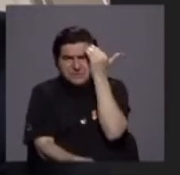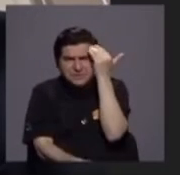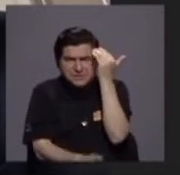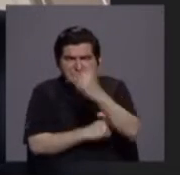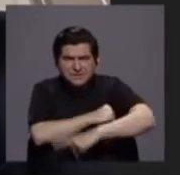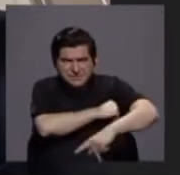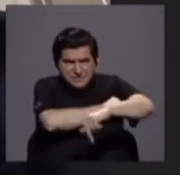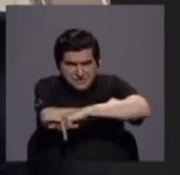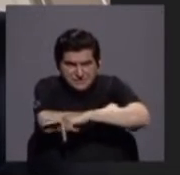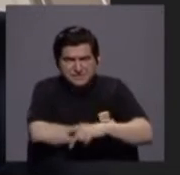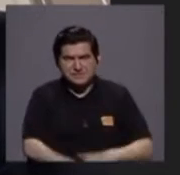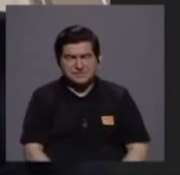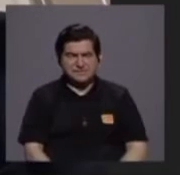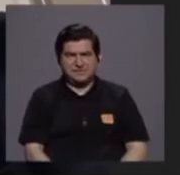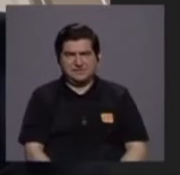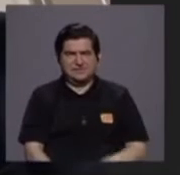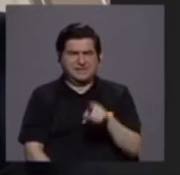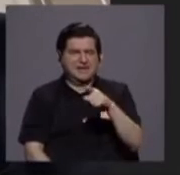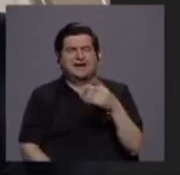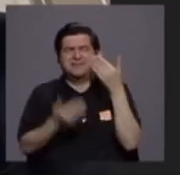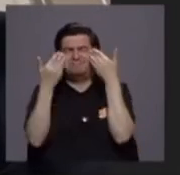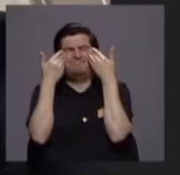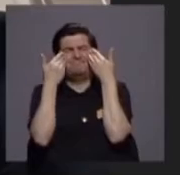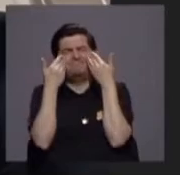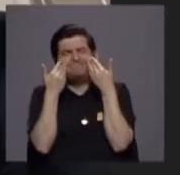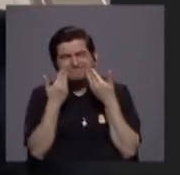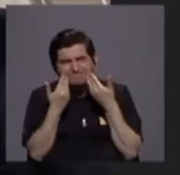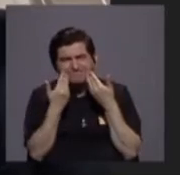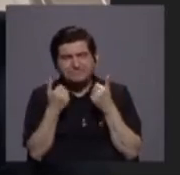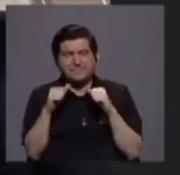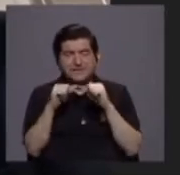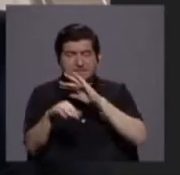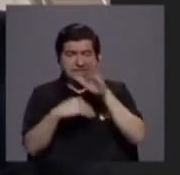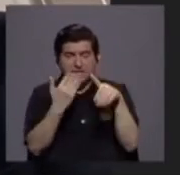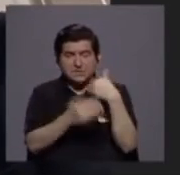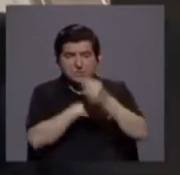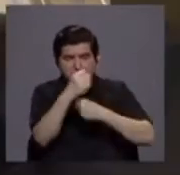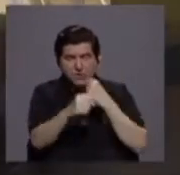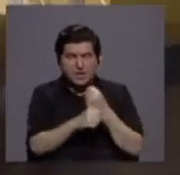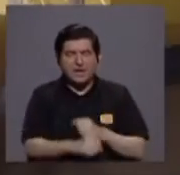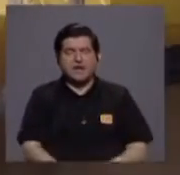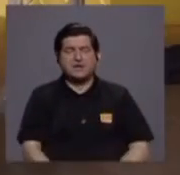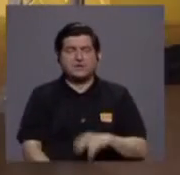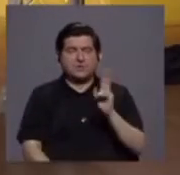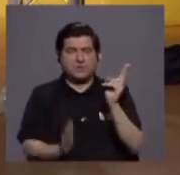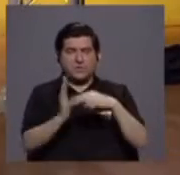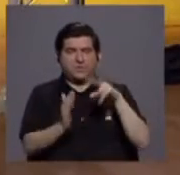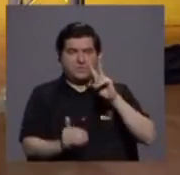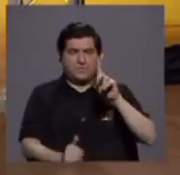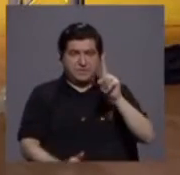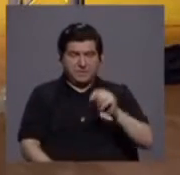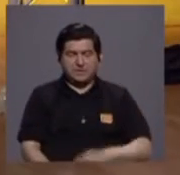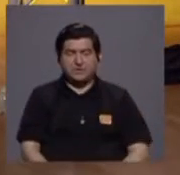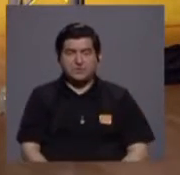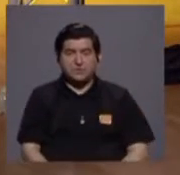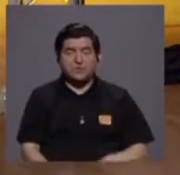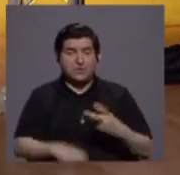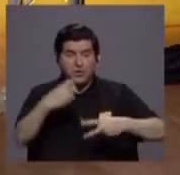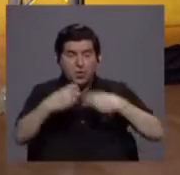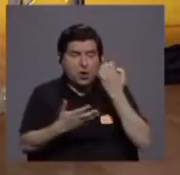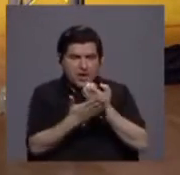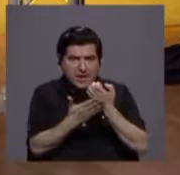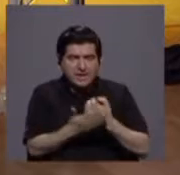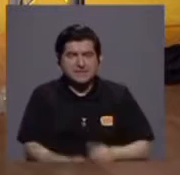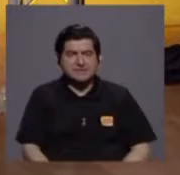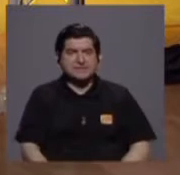el país. Y sería muy triste, Juan Rafael, que sigamos todo el año del Bicentenario con una crisis fiscal y tengamos a